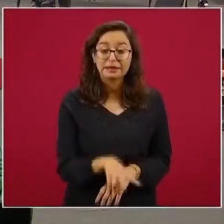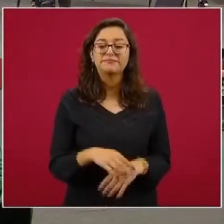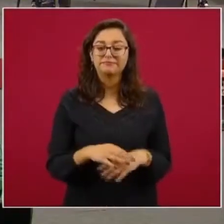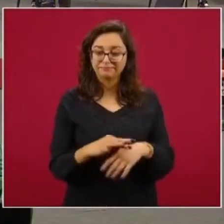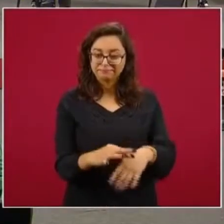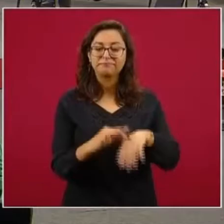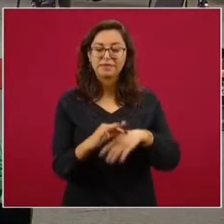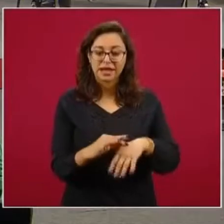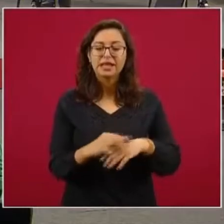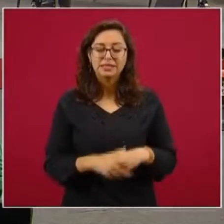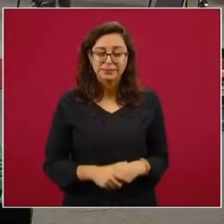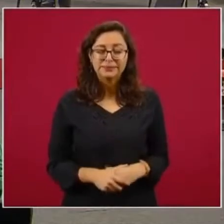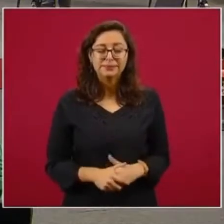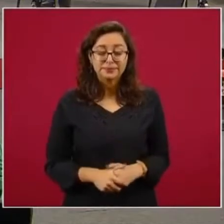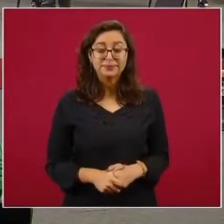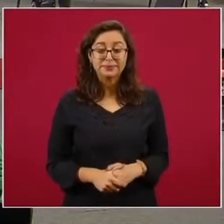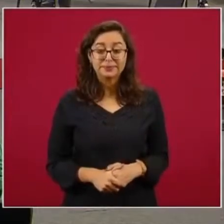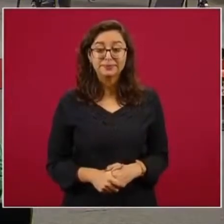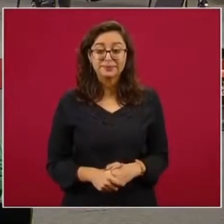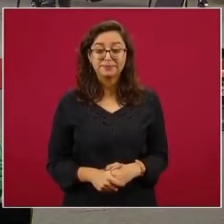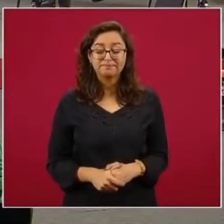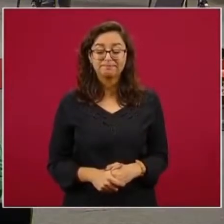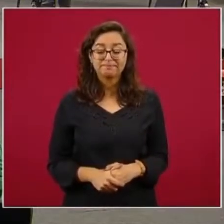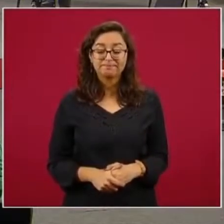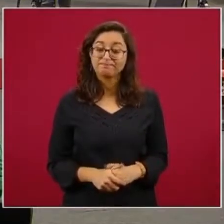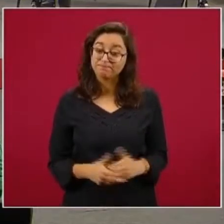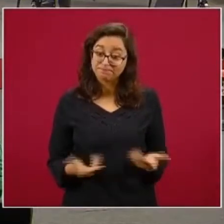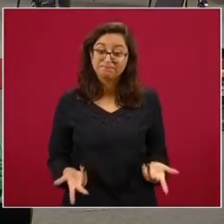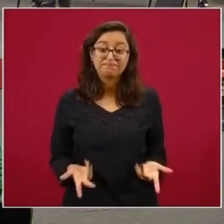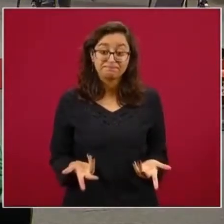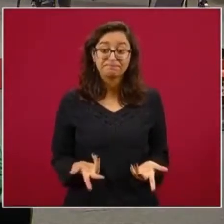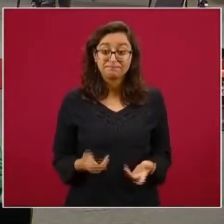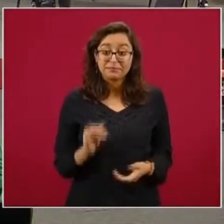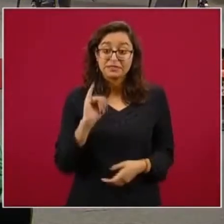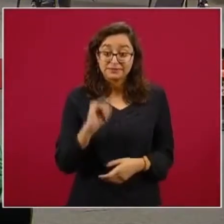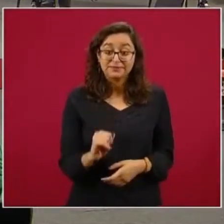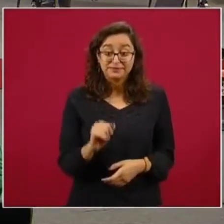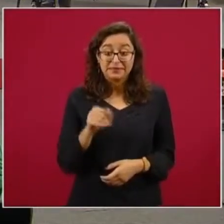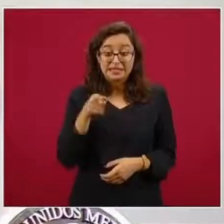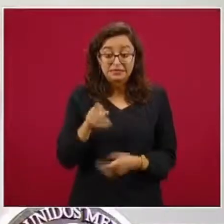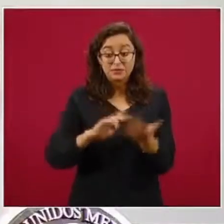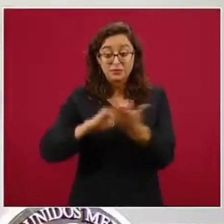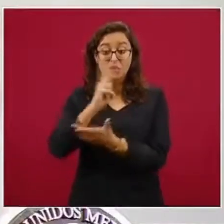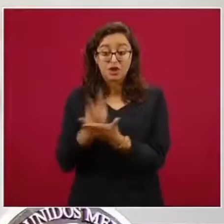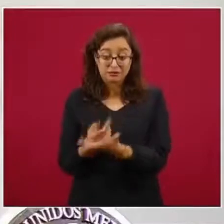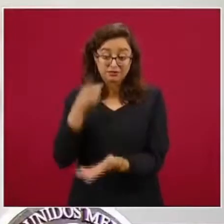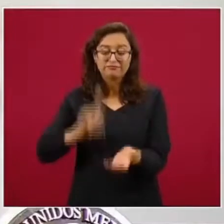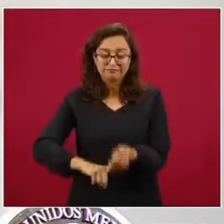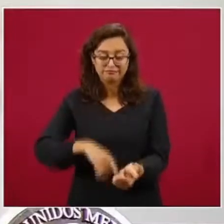realidad. Es decir, sí es un foco de corrupción,